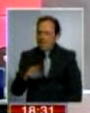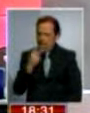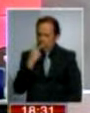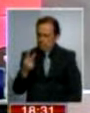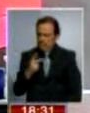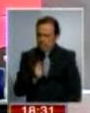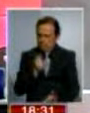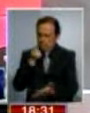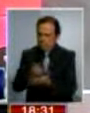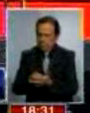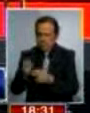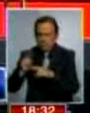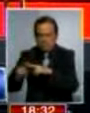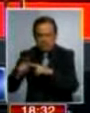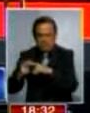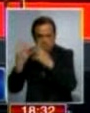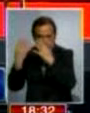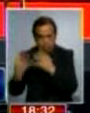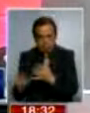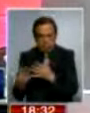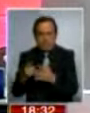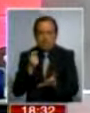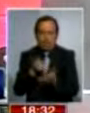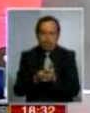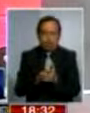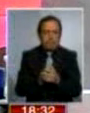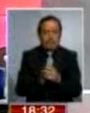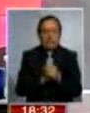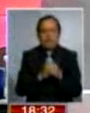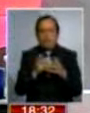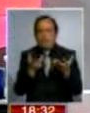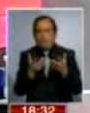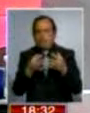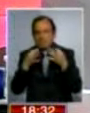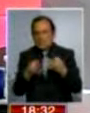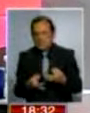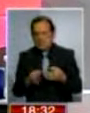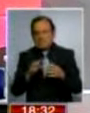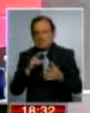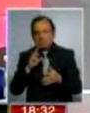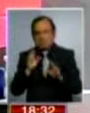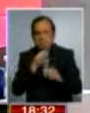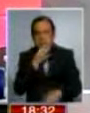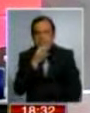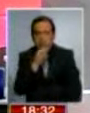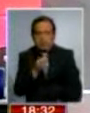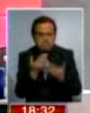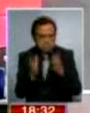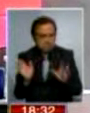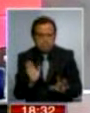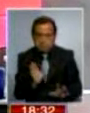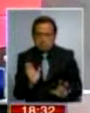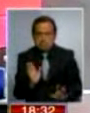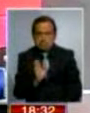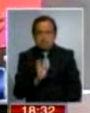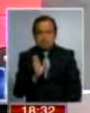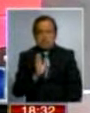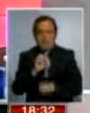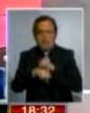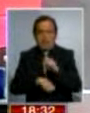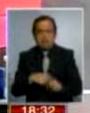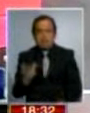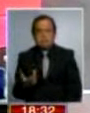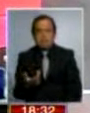penales en estos 4 años? Ha habido inversión en el compra y equipamiento en materia de seguridad, sí, eso lo podemos reconocer abiertamente porque es un hecho de la